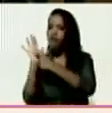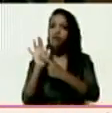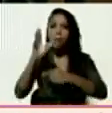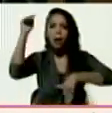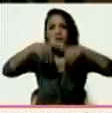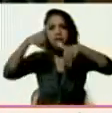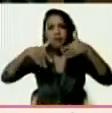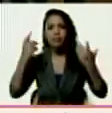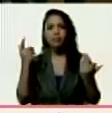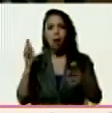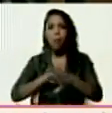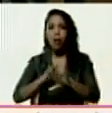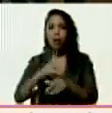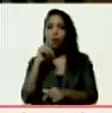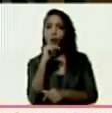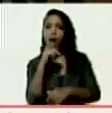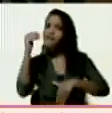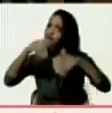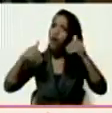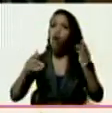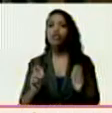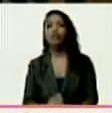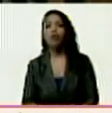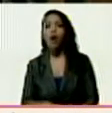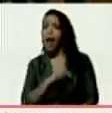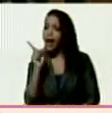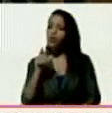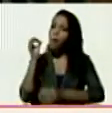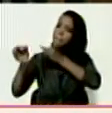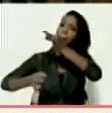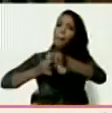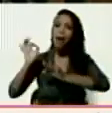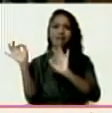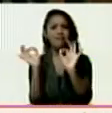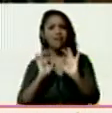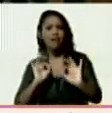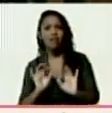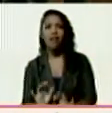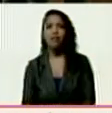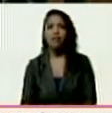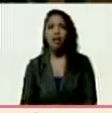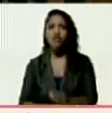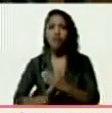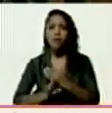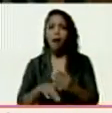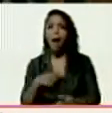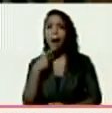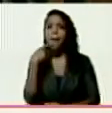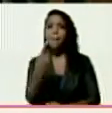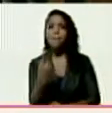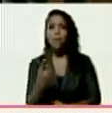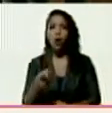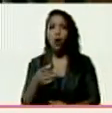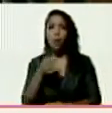sencillamente los votos no existen. Eso no tiene otra explicación. Y todavía le dijimos al primer vicepresidente,